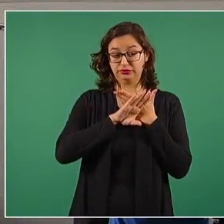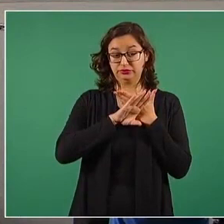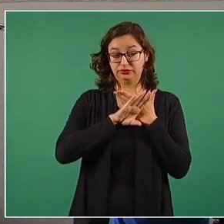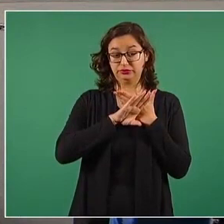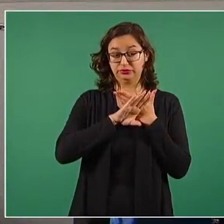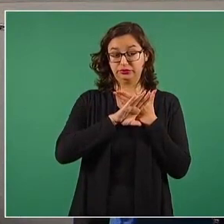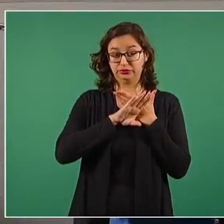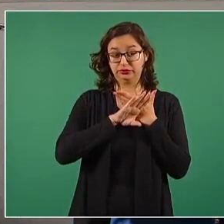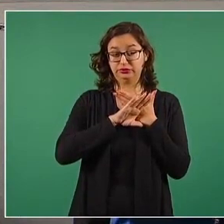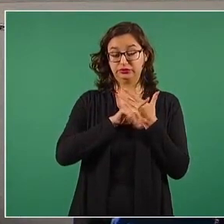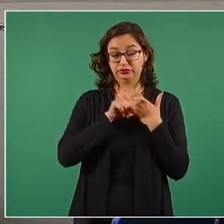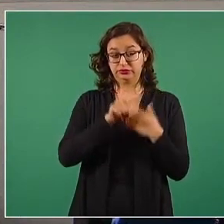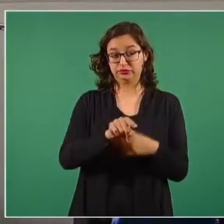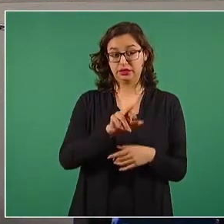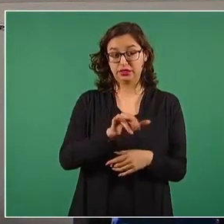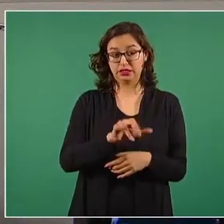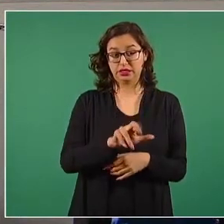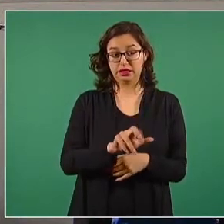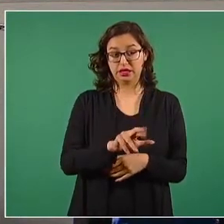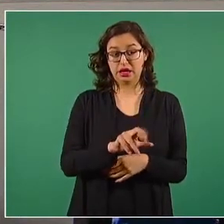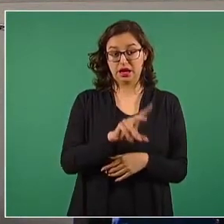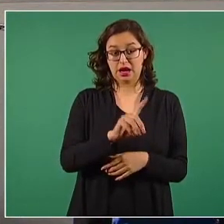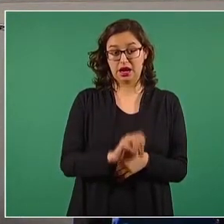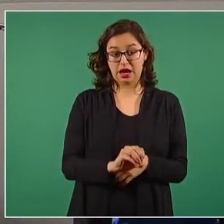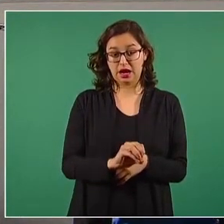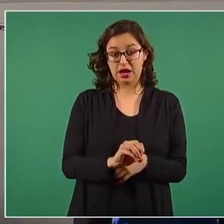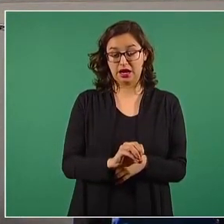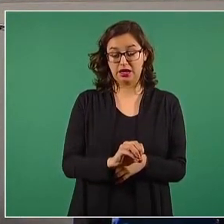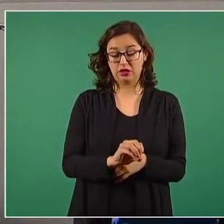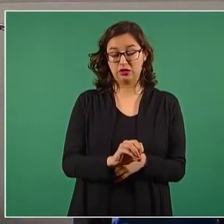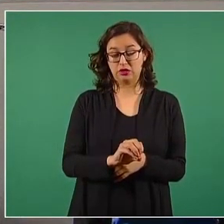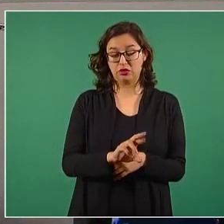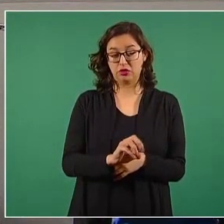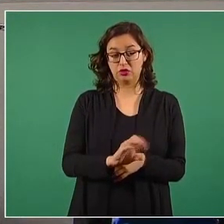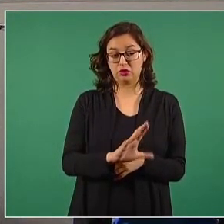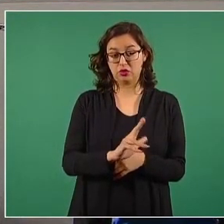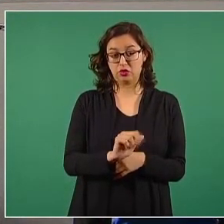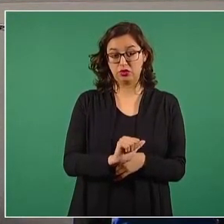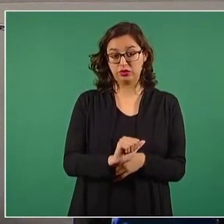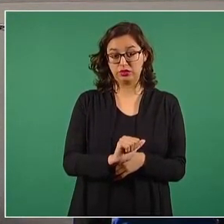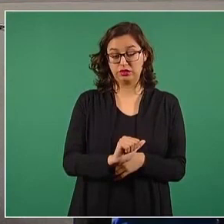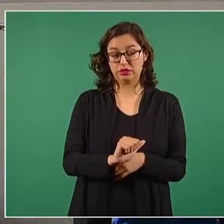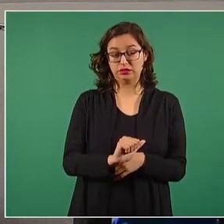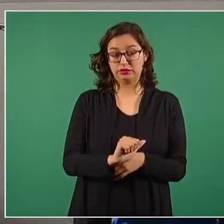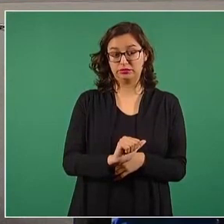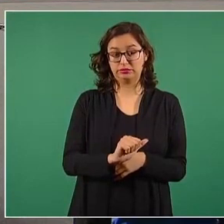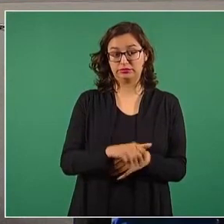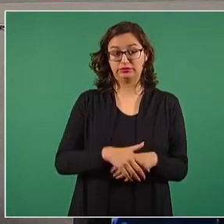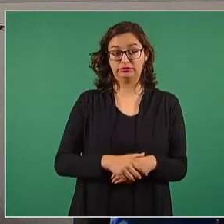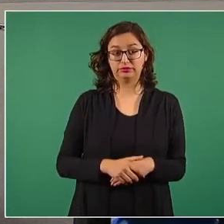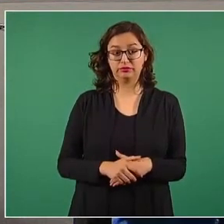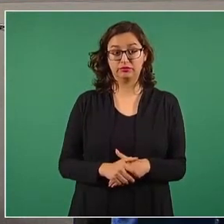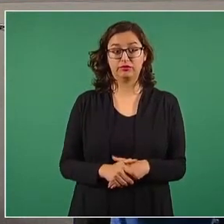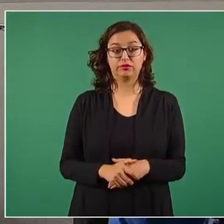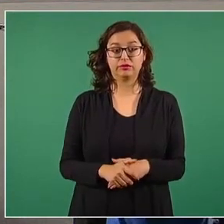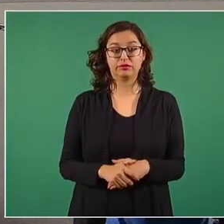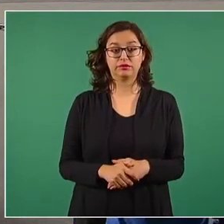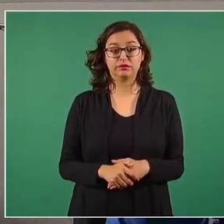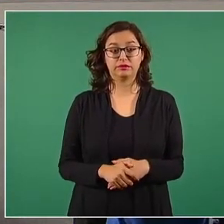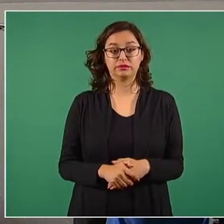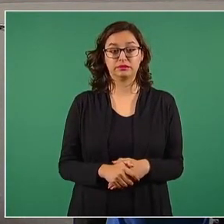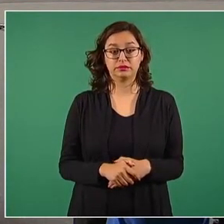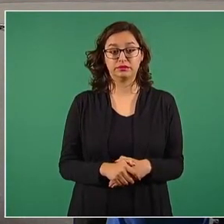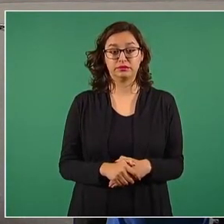Nuestro amigo Ricardo Roche. Radio Pública, Imer. Sí, Pública. ¿Qué bien habla de la radio de Imer?